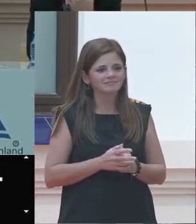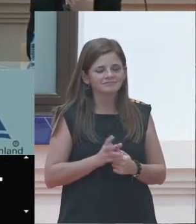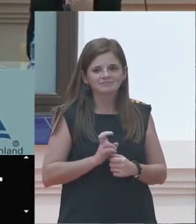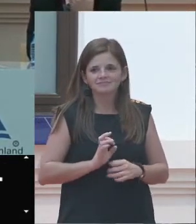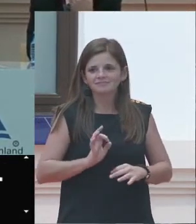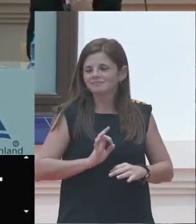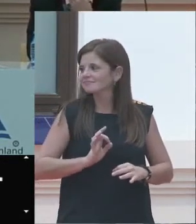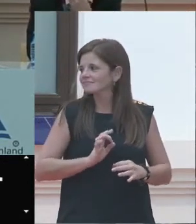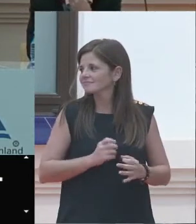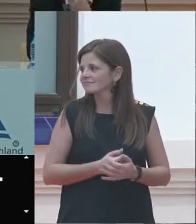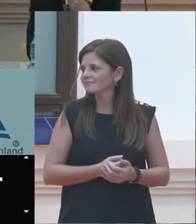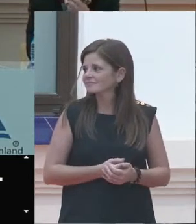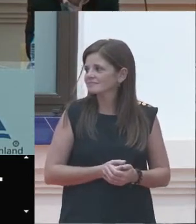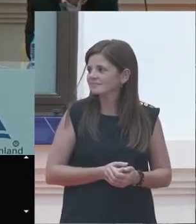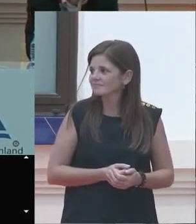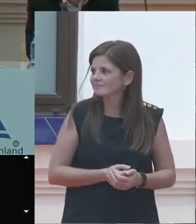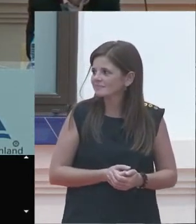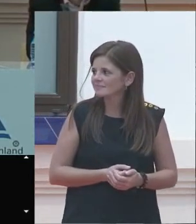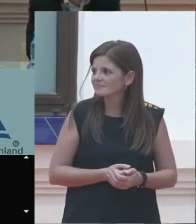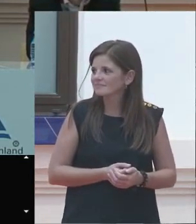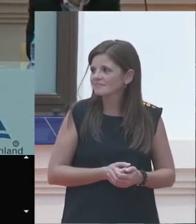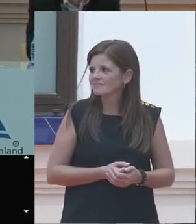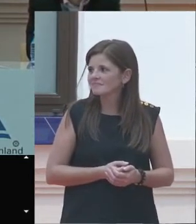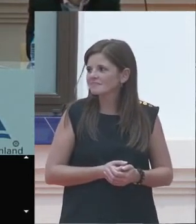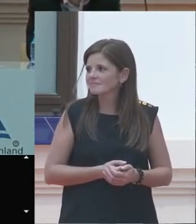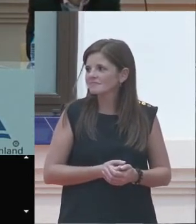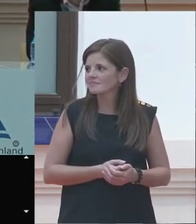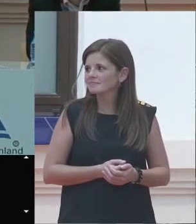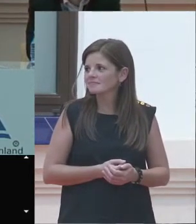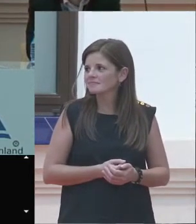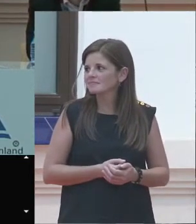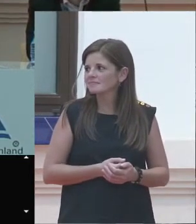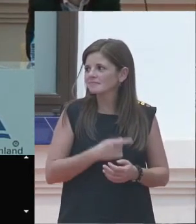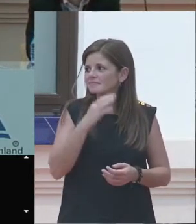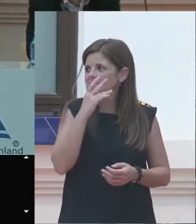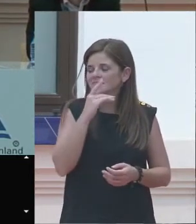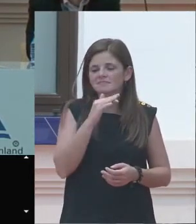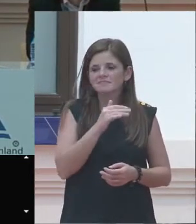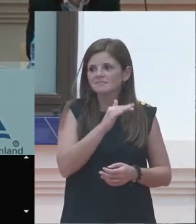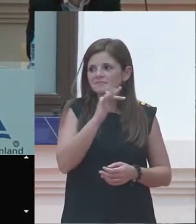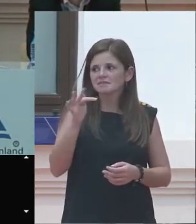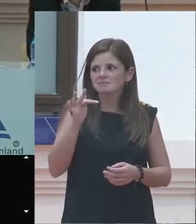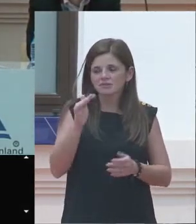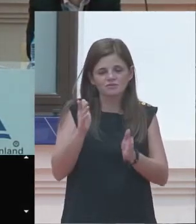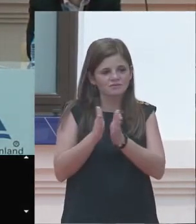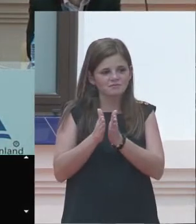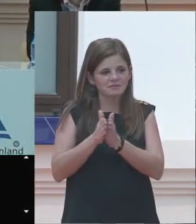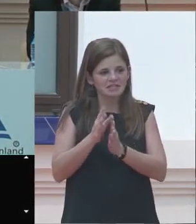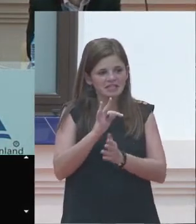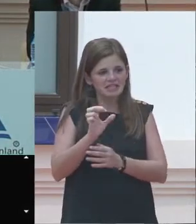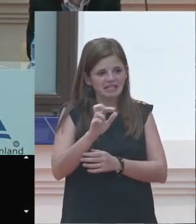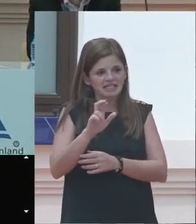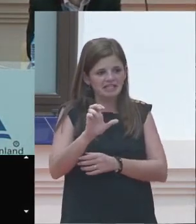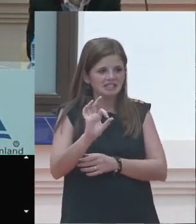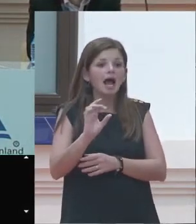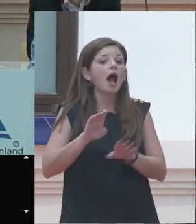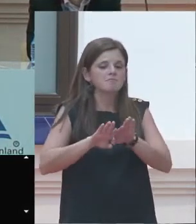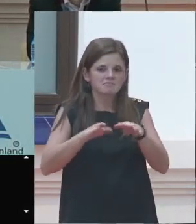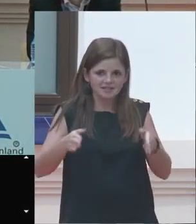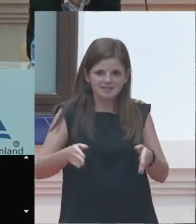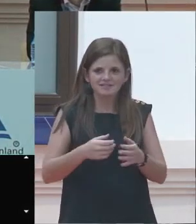Espero que no os quedéis ninguno dormido, que hayáis tomado café. Y bueno, ahora doy paso a mis compañeros de mesa, ¿vale? Solo quería introduciros un